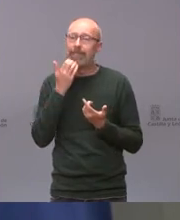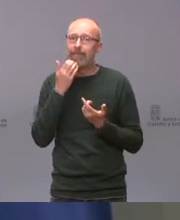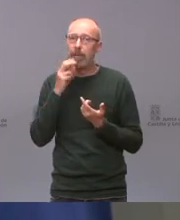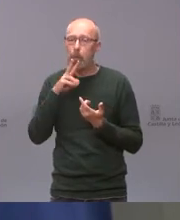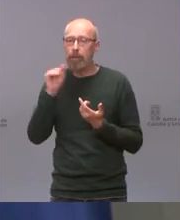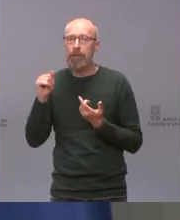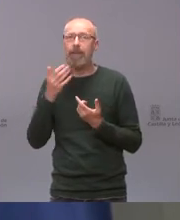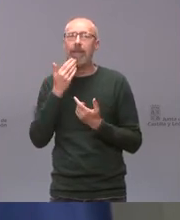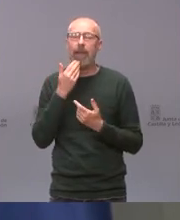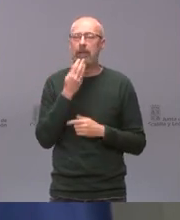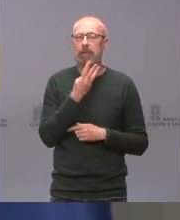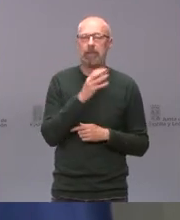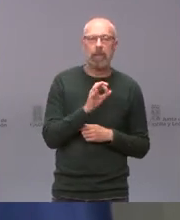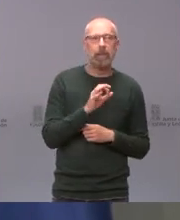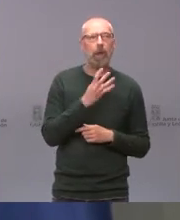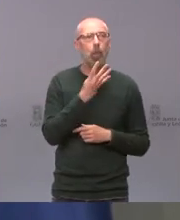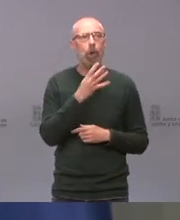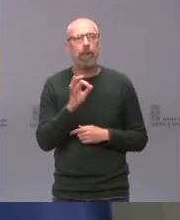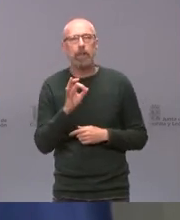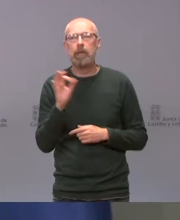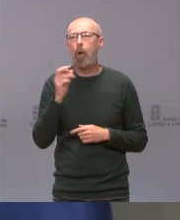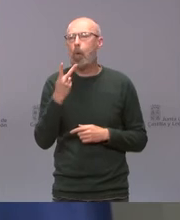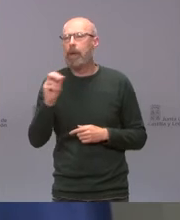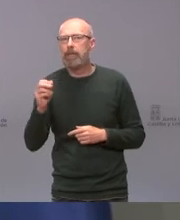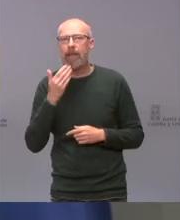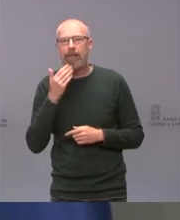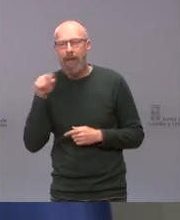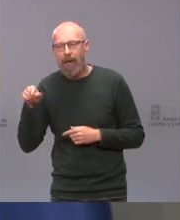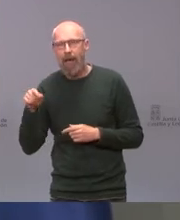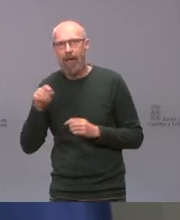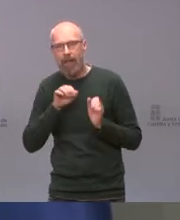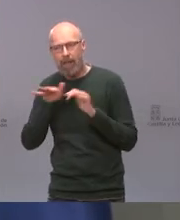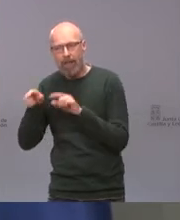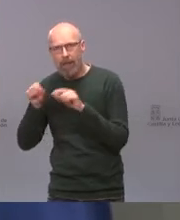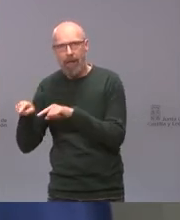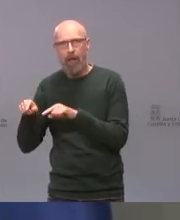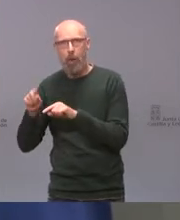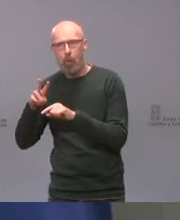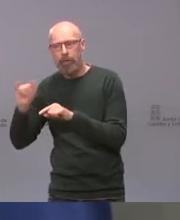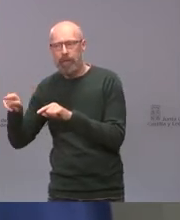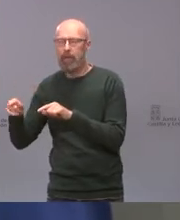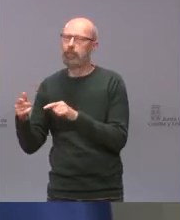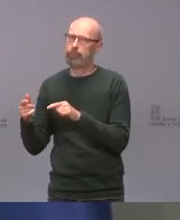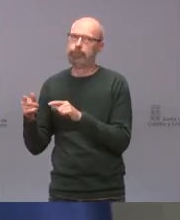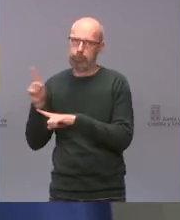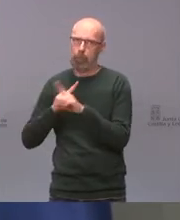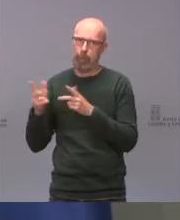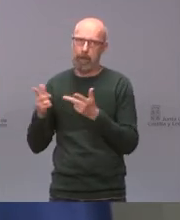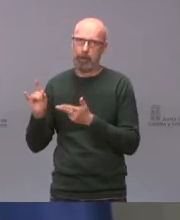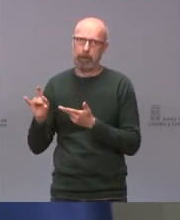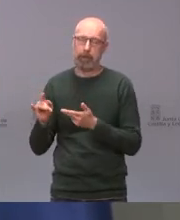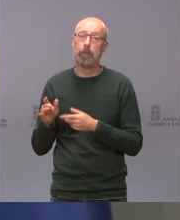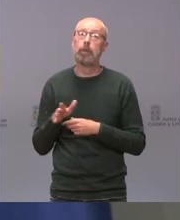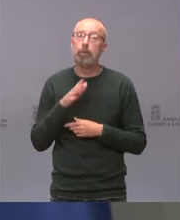30, 40, 50 o de 20. Como básicamente lo ocurrido ha afectado a un tramo